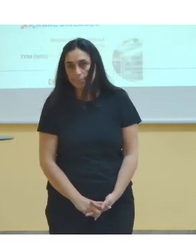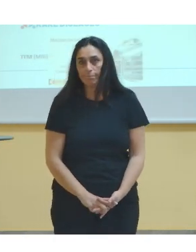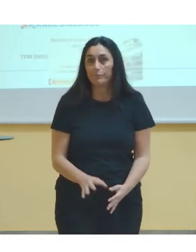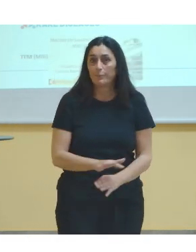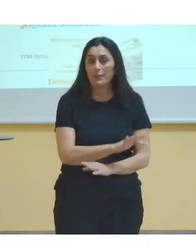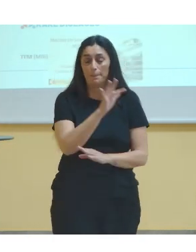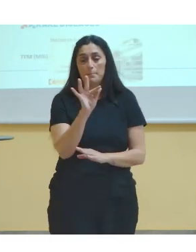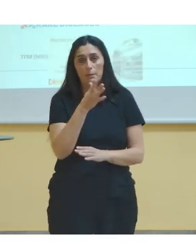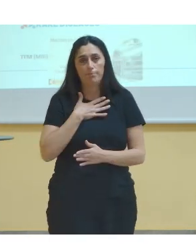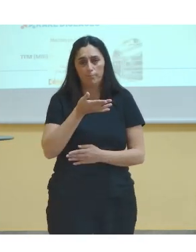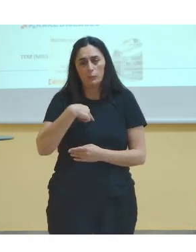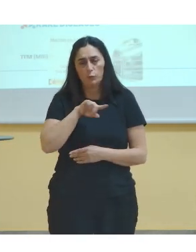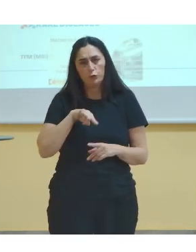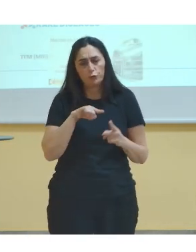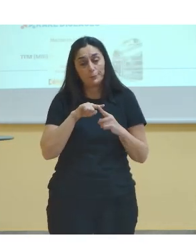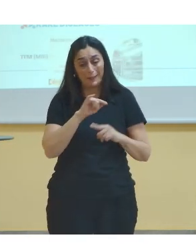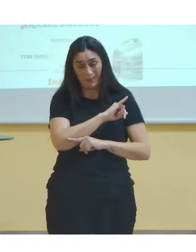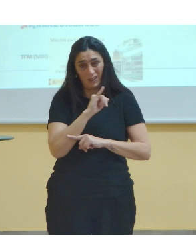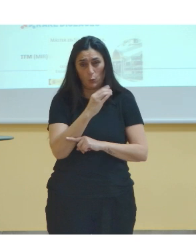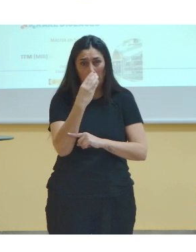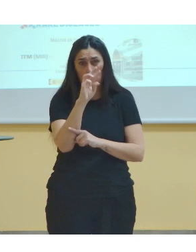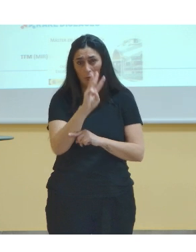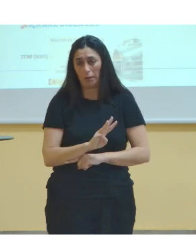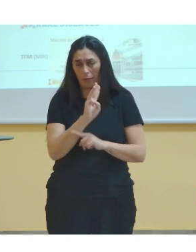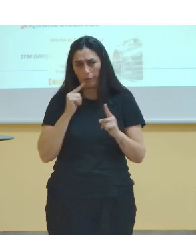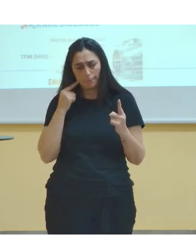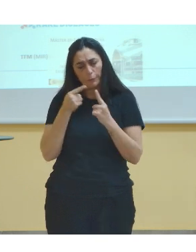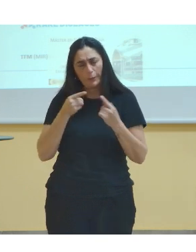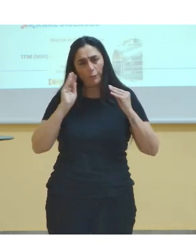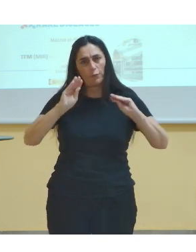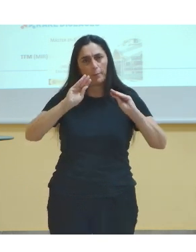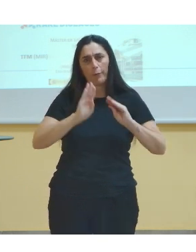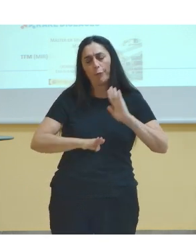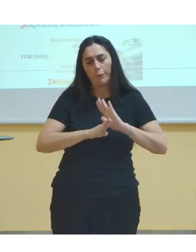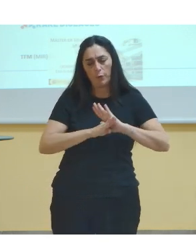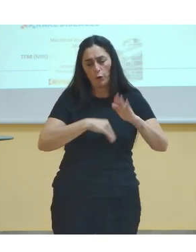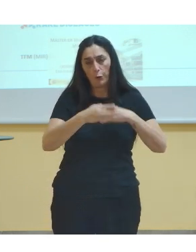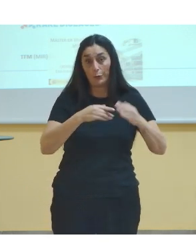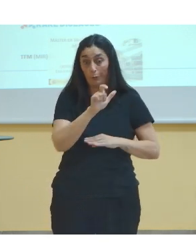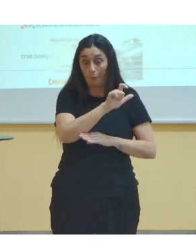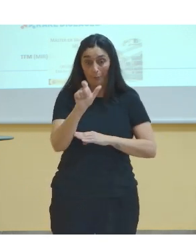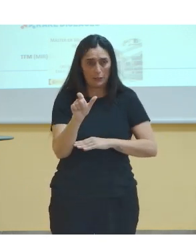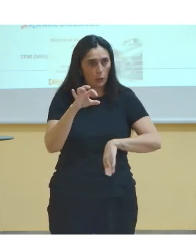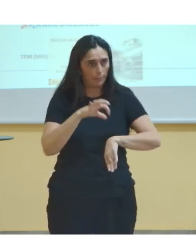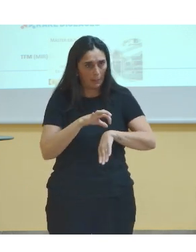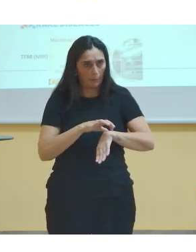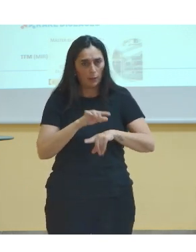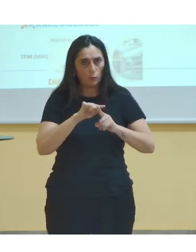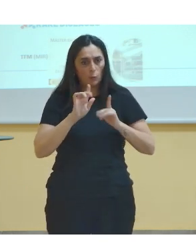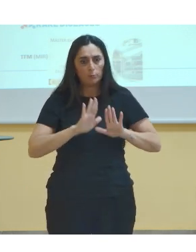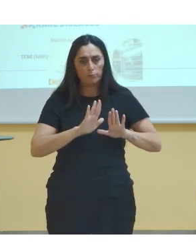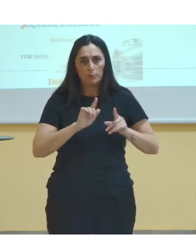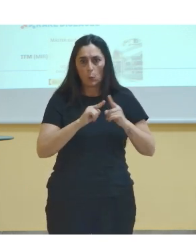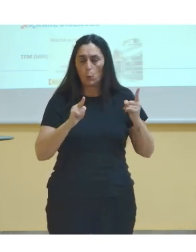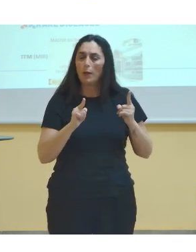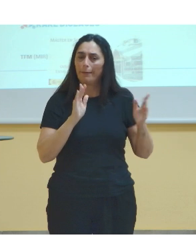Además, nosotros trabajamos desde el Instituto de Salud Carlos III en la formación continua de residentes, de médicos residentes que están